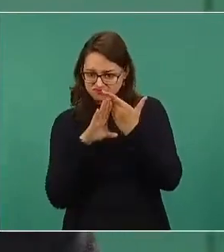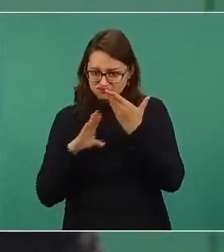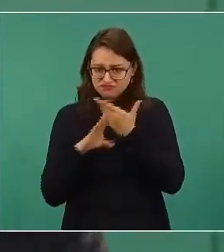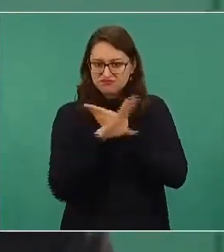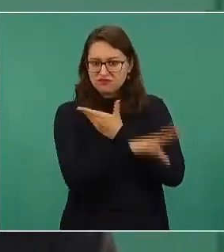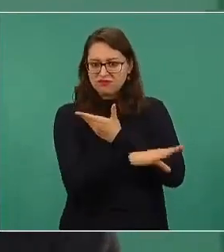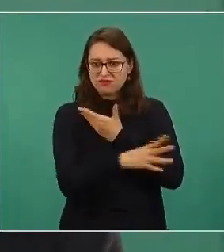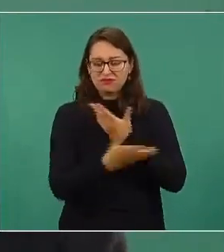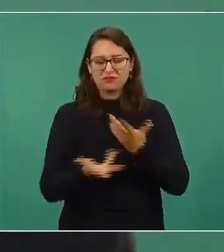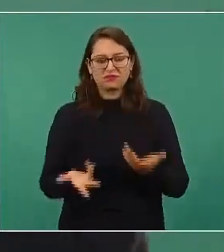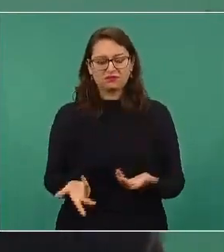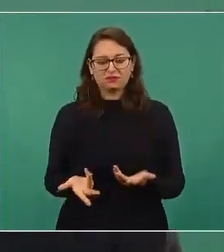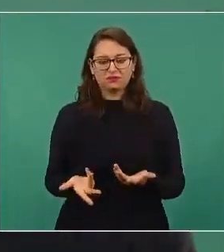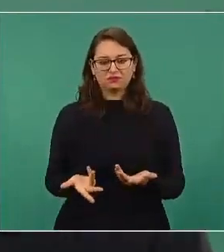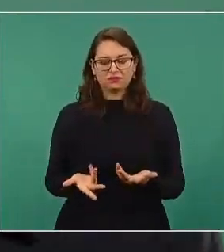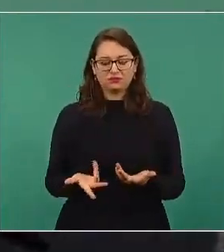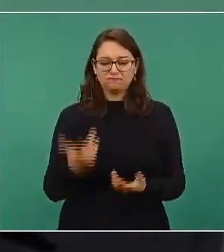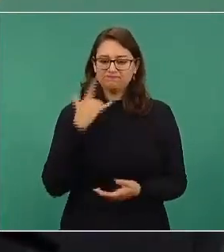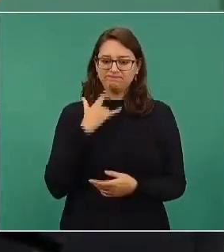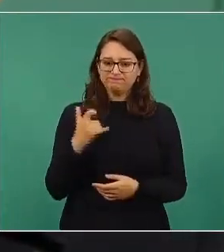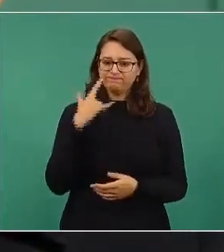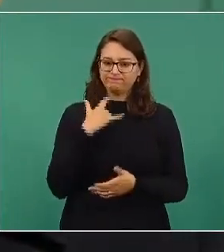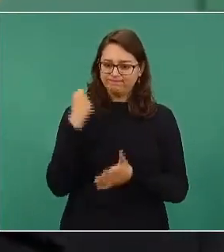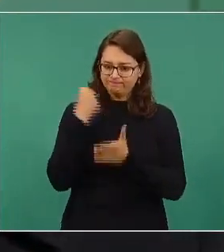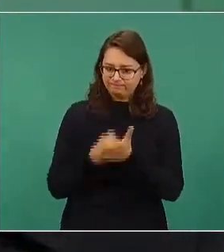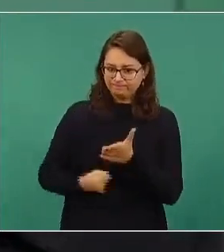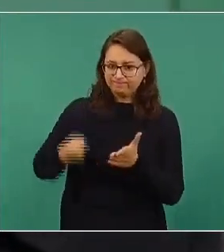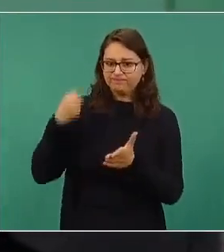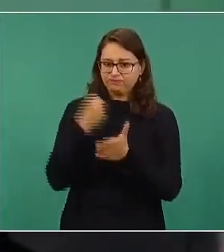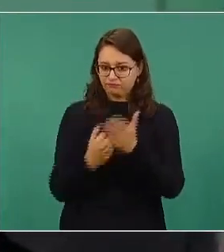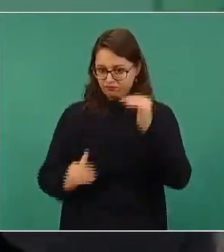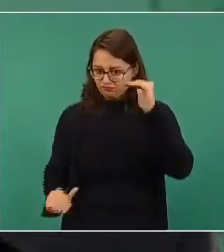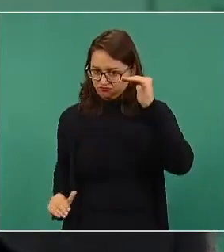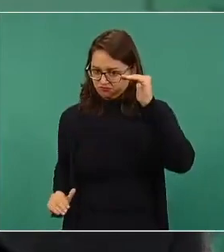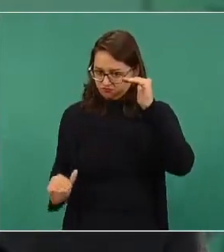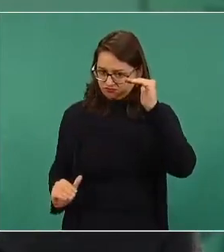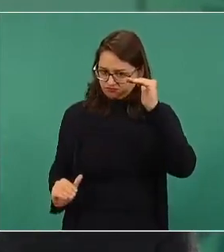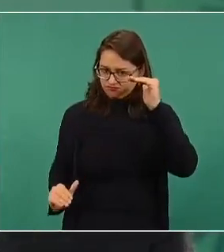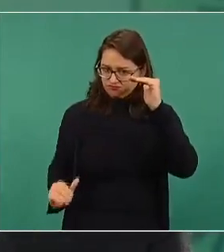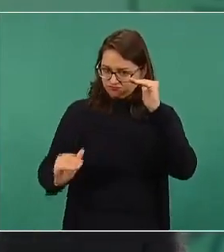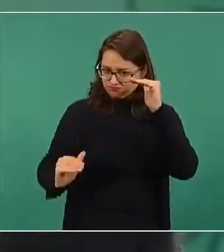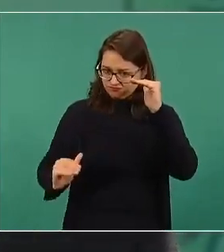que luche contra la desigualdad.